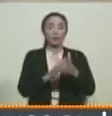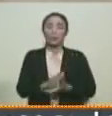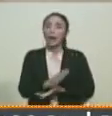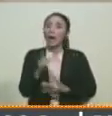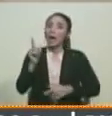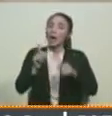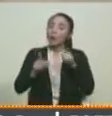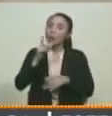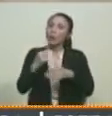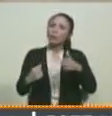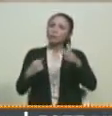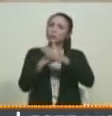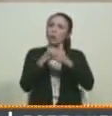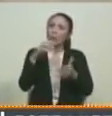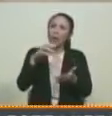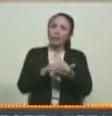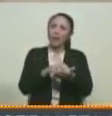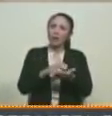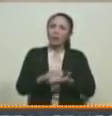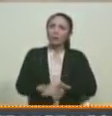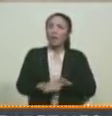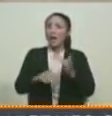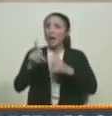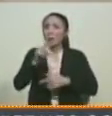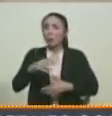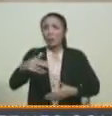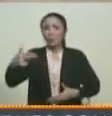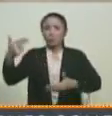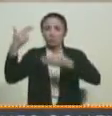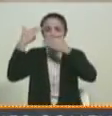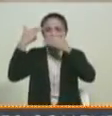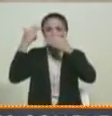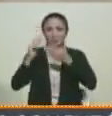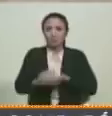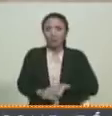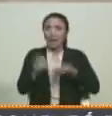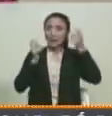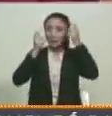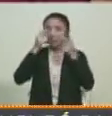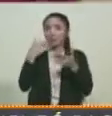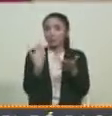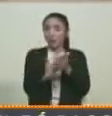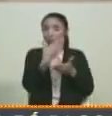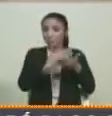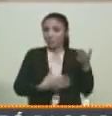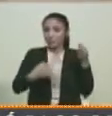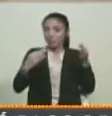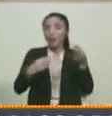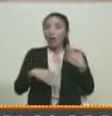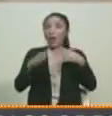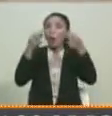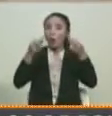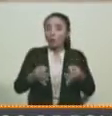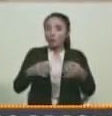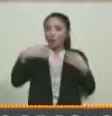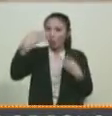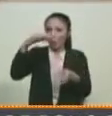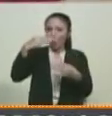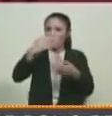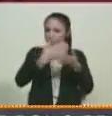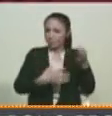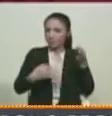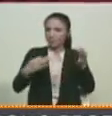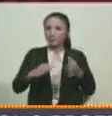golpe de Estado, con quienes lo secuestraron. Quedó en un documento, no sé si tienen la caseta por ahí, quedó